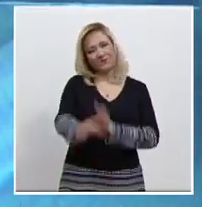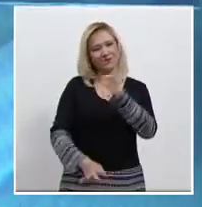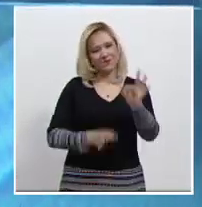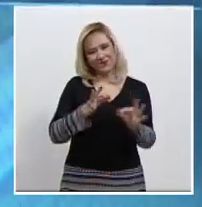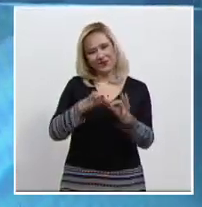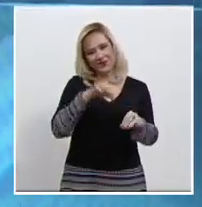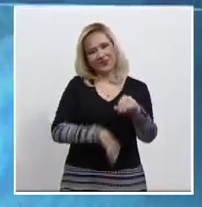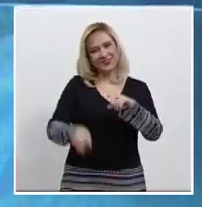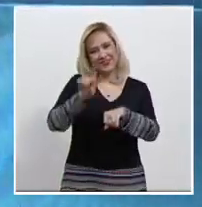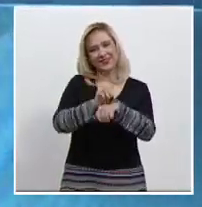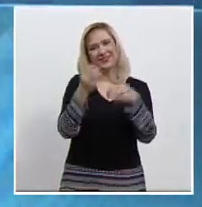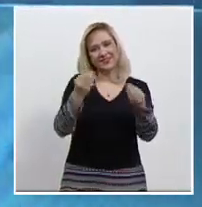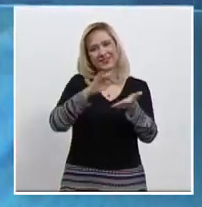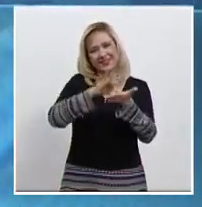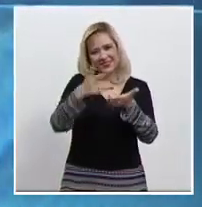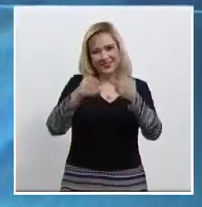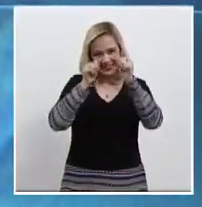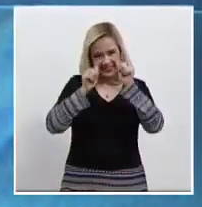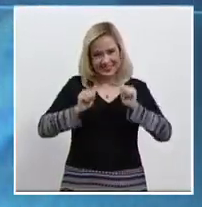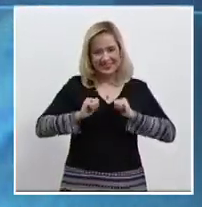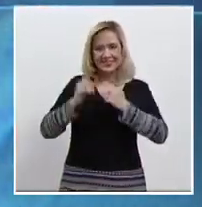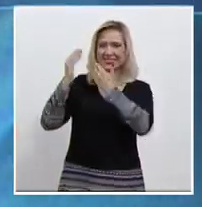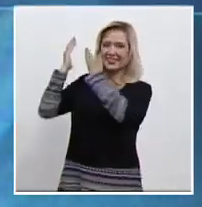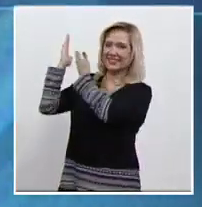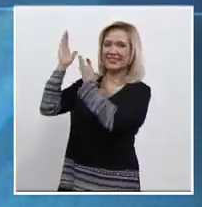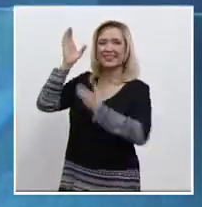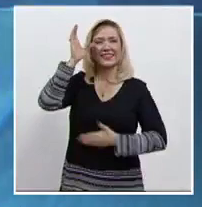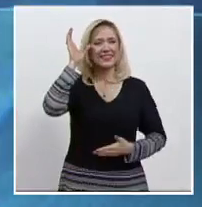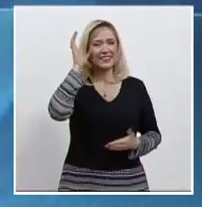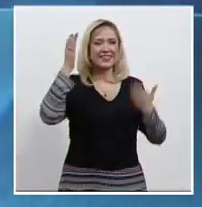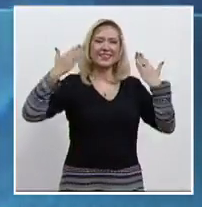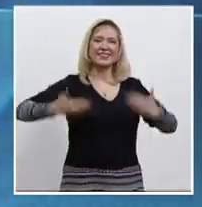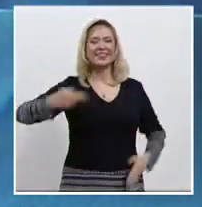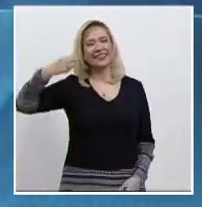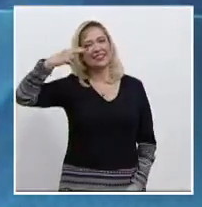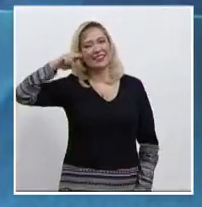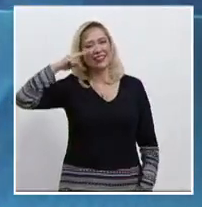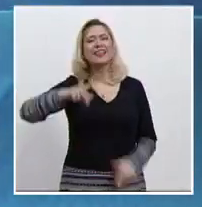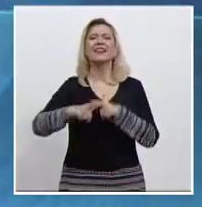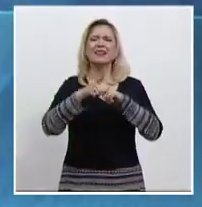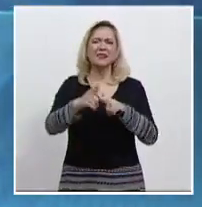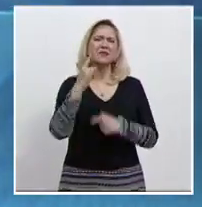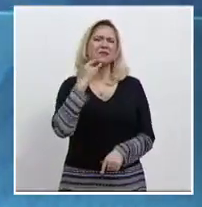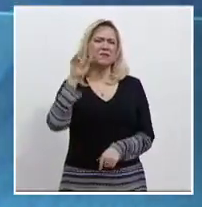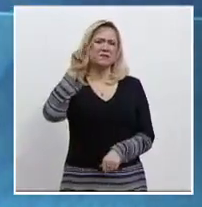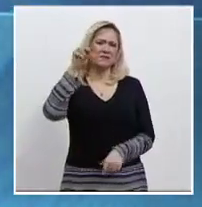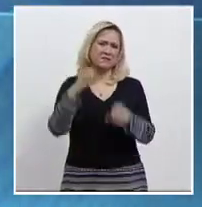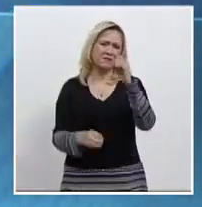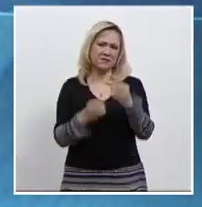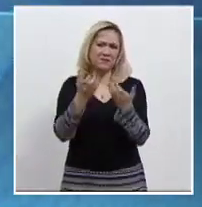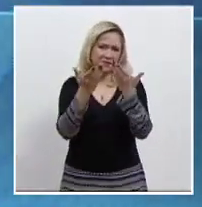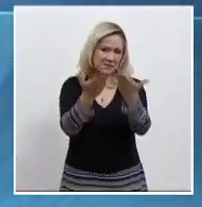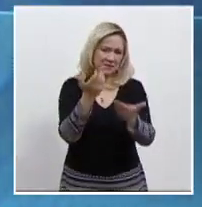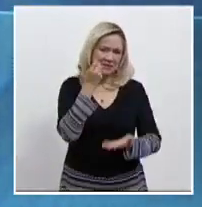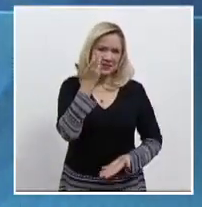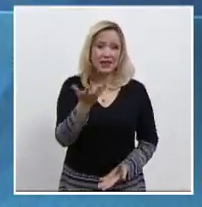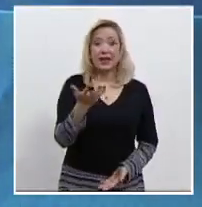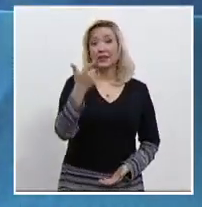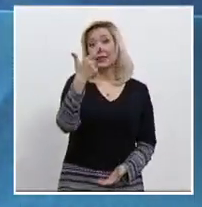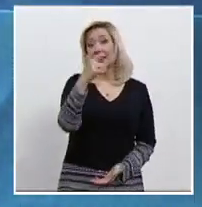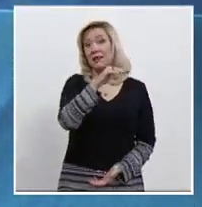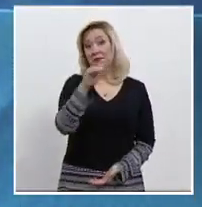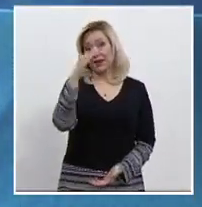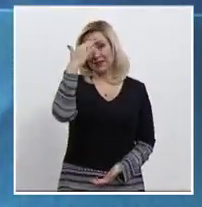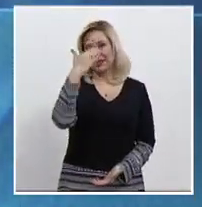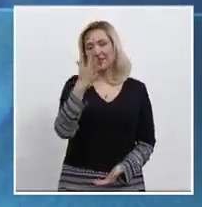esta emisión. Soy Citlali Pérez. Lo invito a mantenerse en la señal del canal del Poder Judicial de la Federación y a seguir a las 19:30